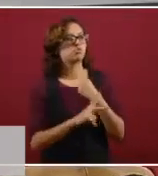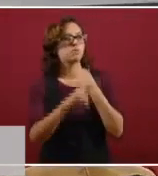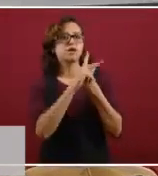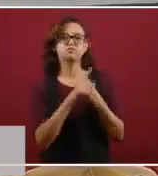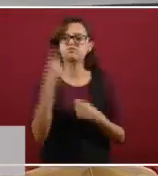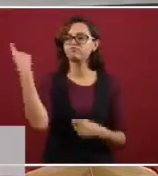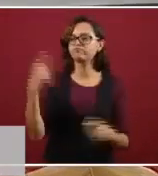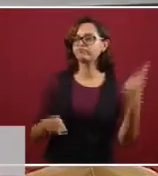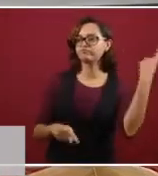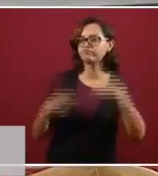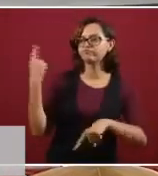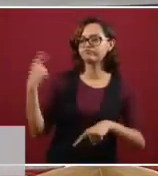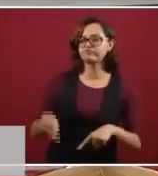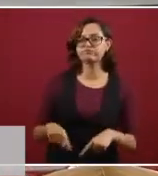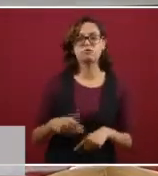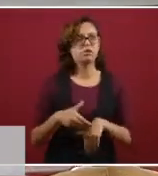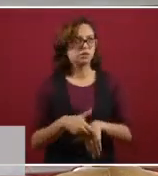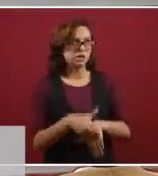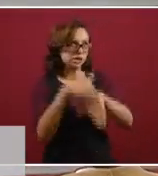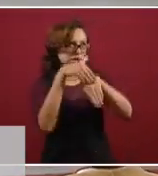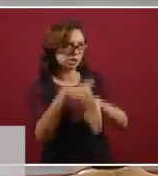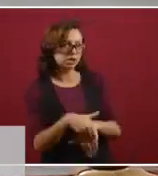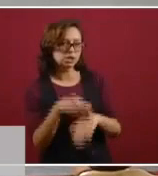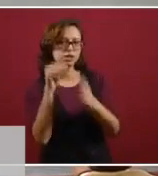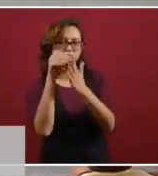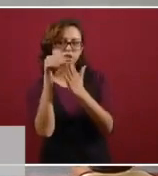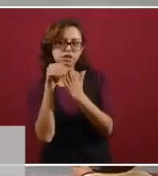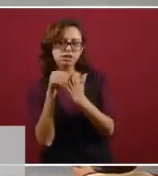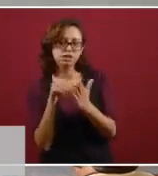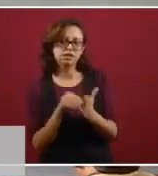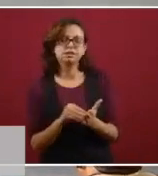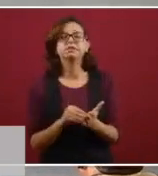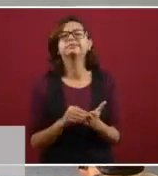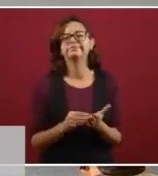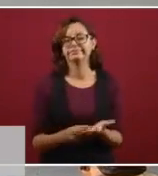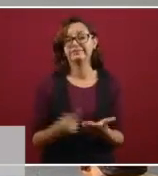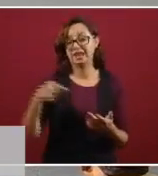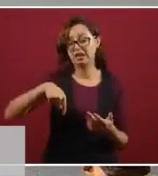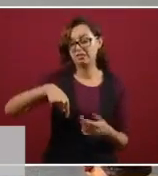Revolución Mexicana, fecha que se trató de olvidar en el periodo neoliberal.